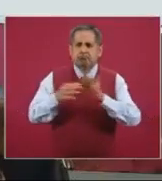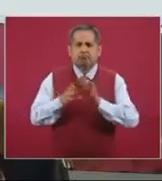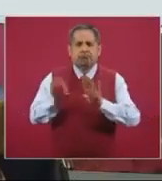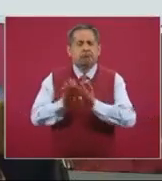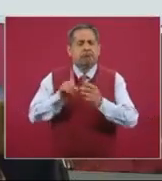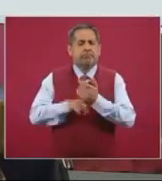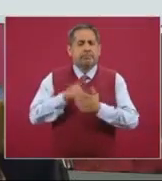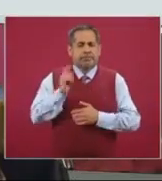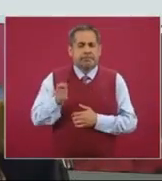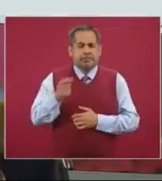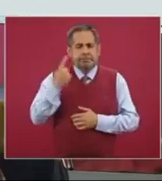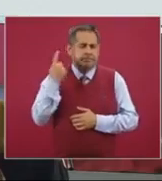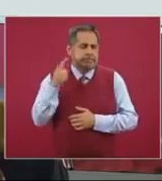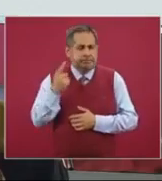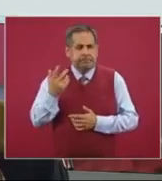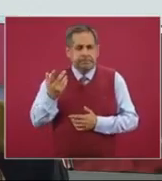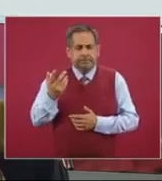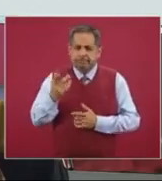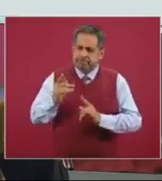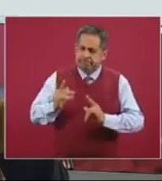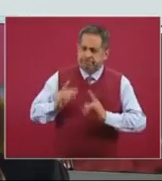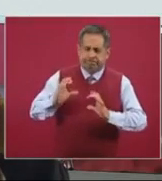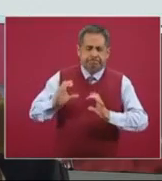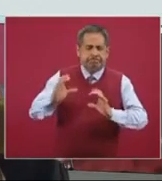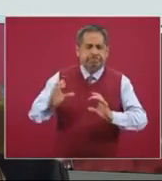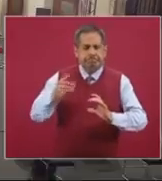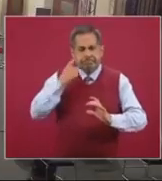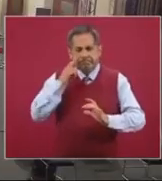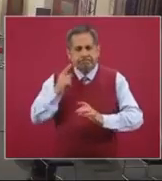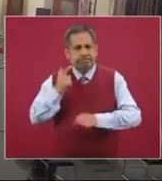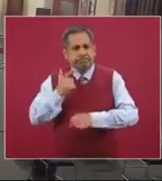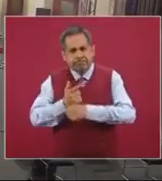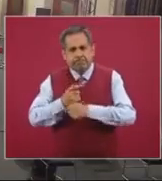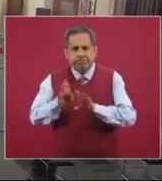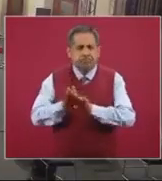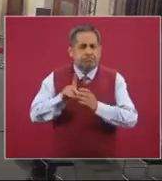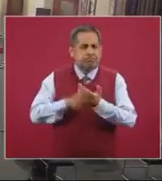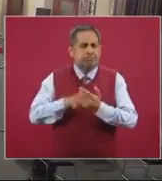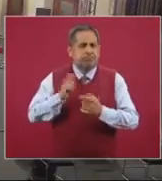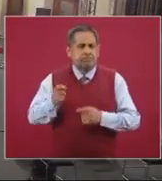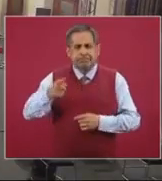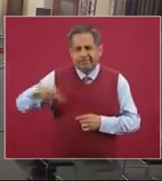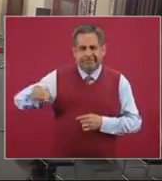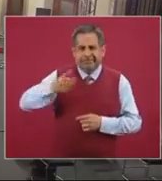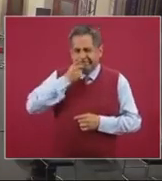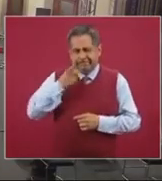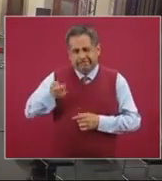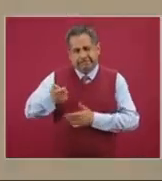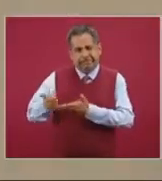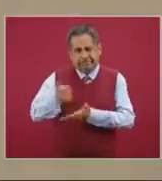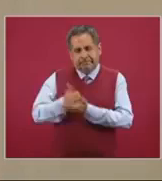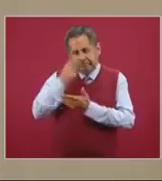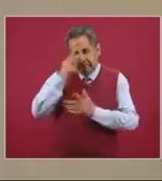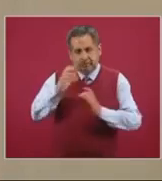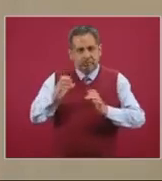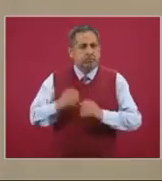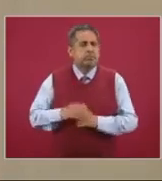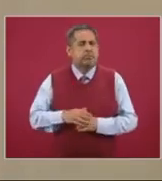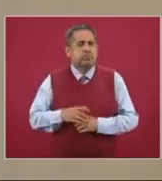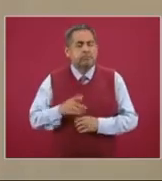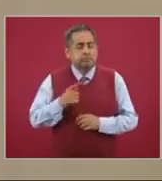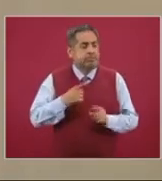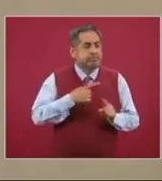también el resguardo y el cuidado, identificación, cuidado y resguardo, como le llaman en la Ciudad de México, para ilustrar